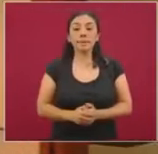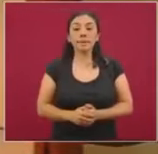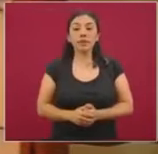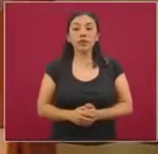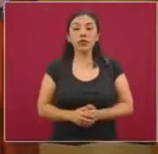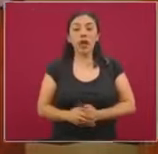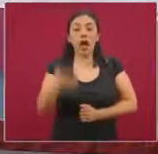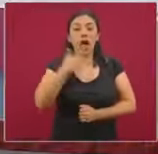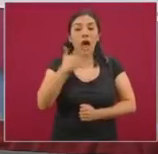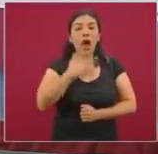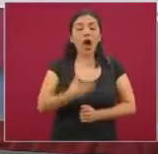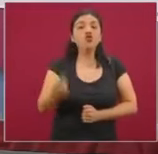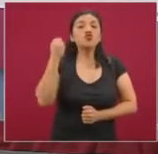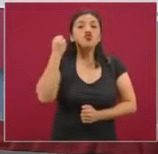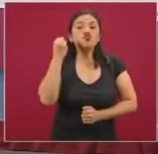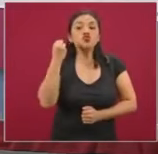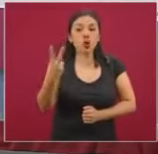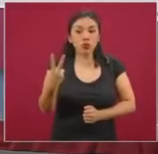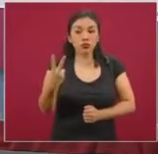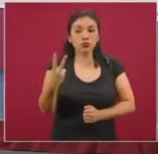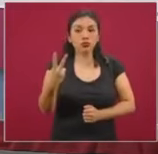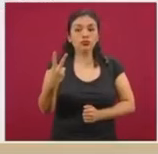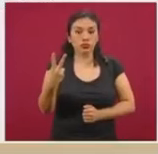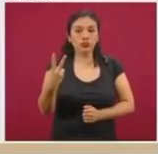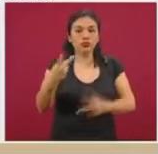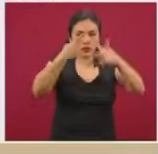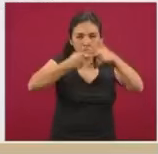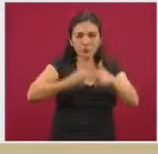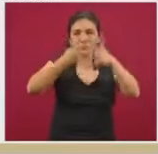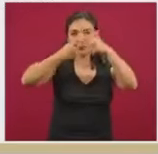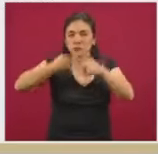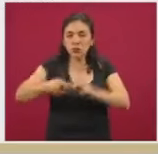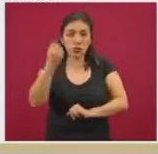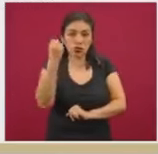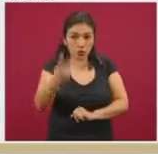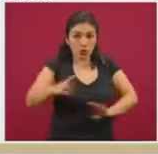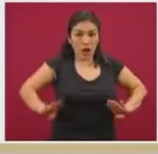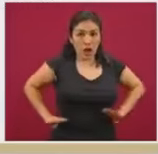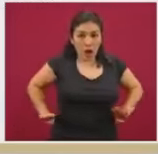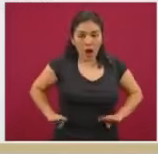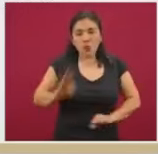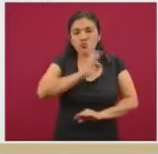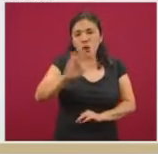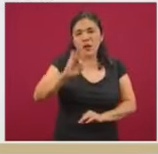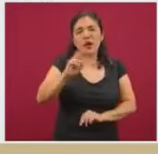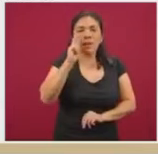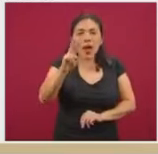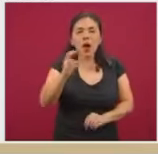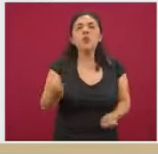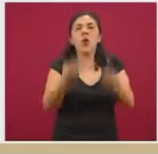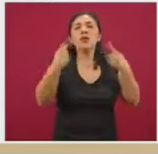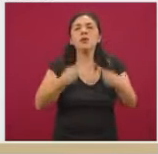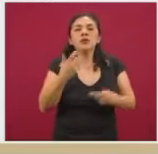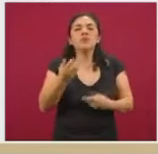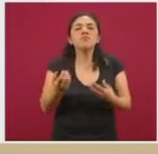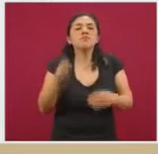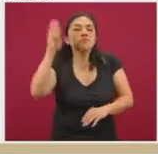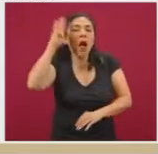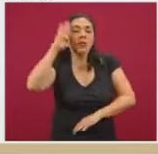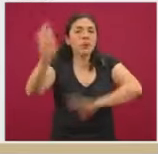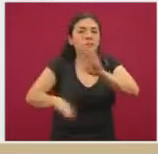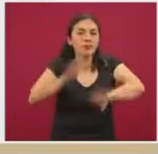tenemos dos estimaciones, dos cuantificaciones que nos permiten estimar el exceso de mortalidad. Por un lado